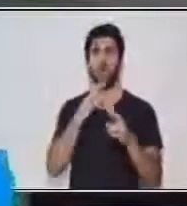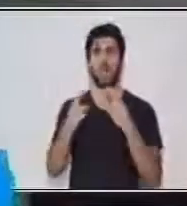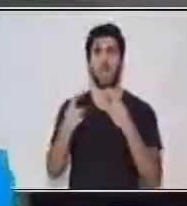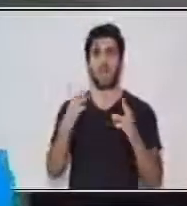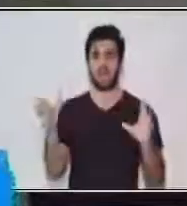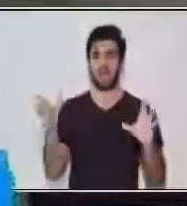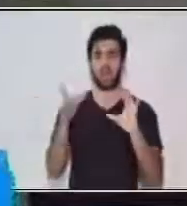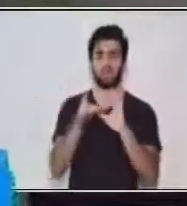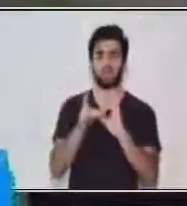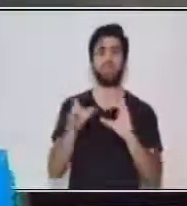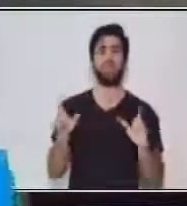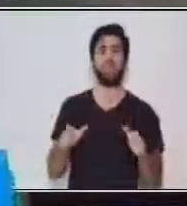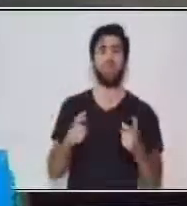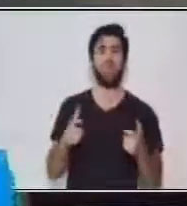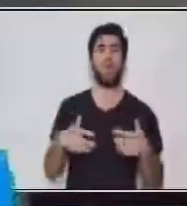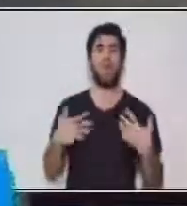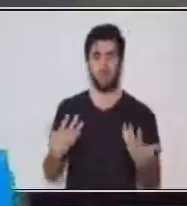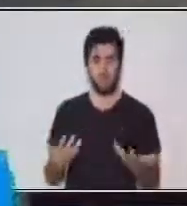este movimiento?